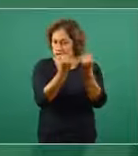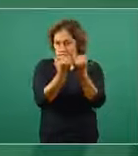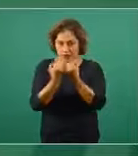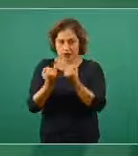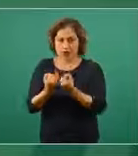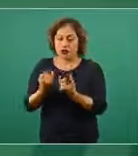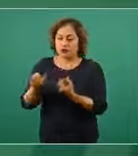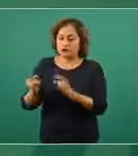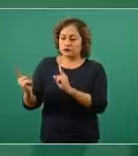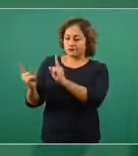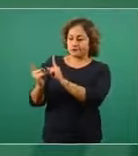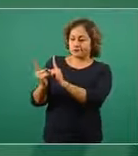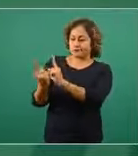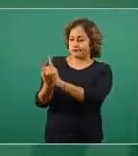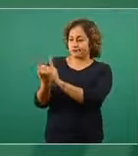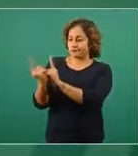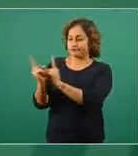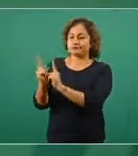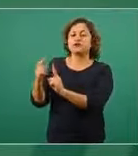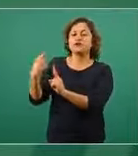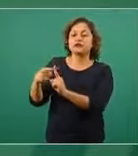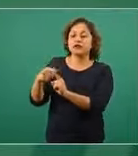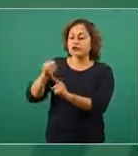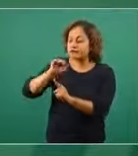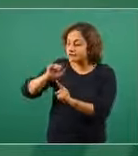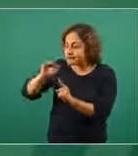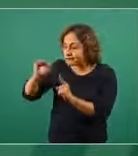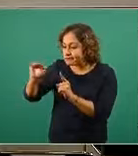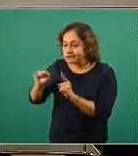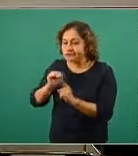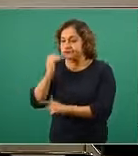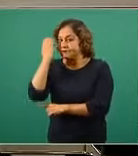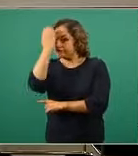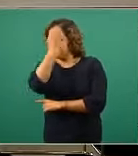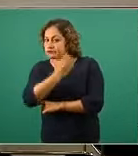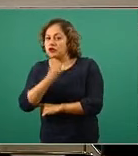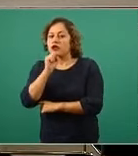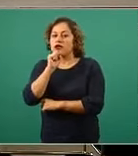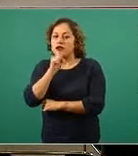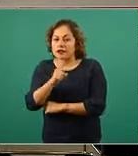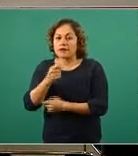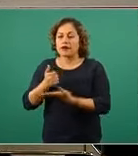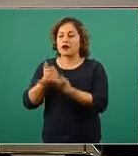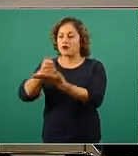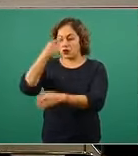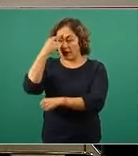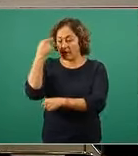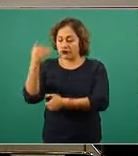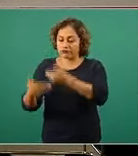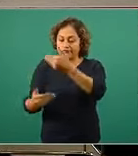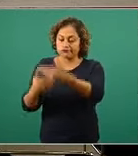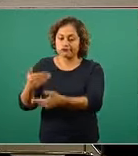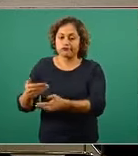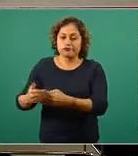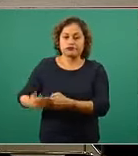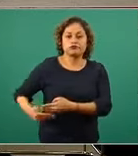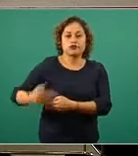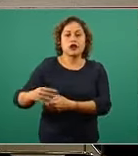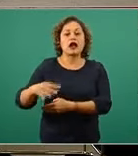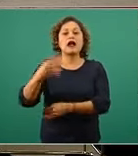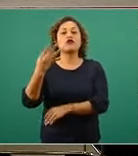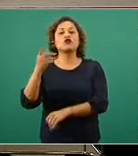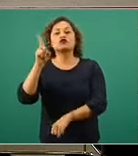secundarios, y esta identificación de contactos conlleva a darle seguimiento en un lapso de 14 días. Y si estos presentan